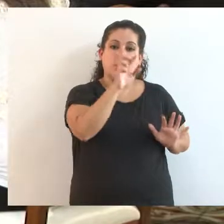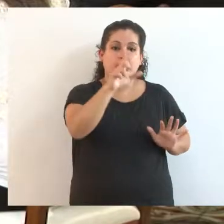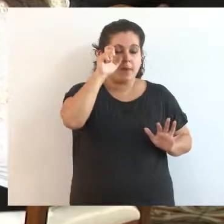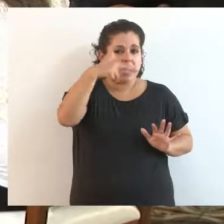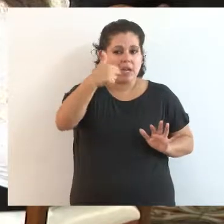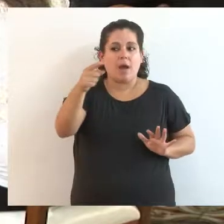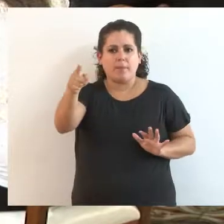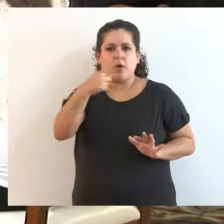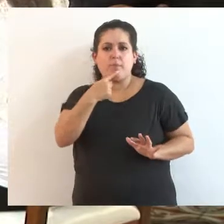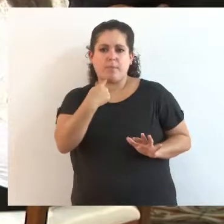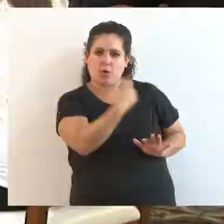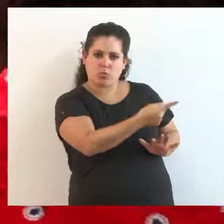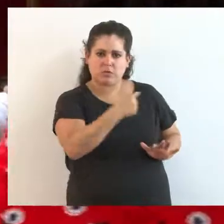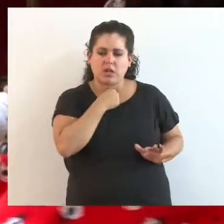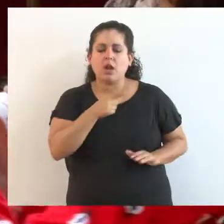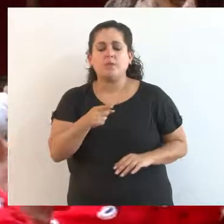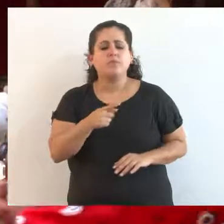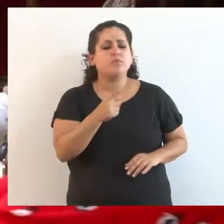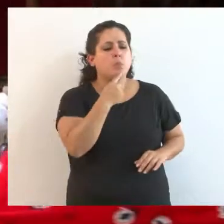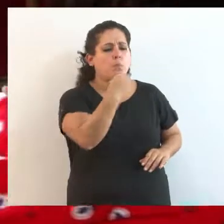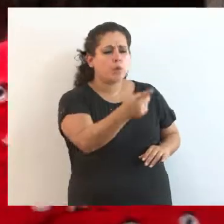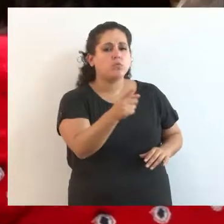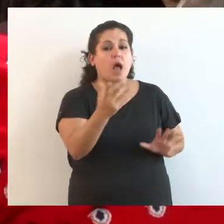y por allí José Manuel quería hacer una pregunta. Claro, la